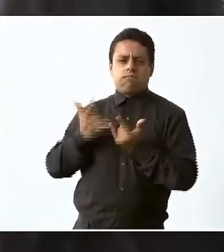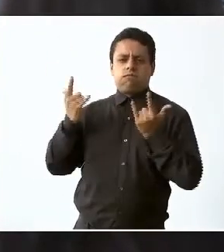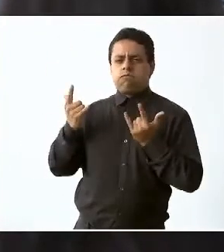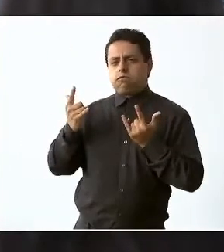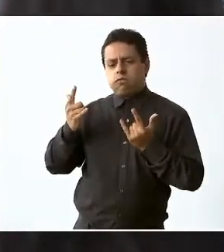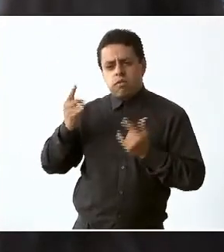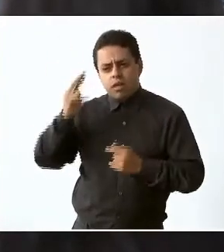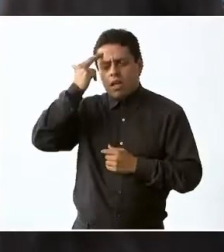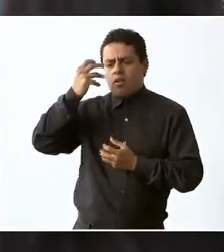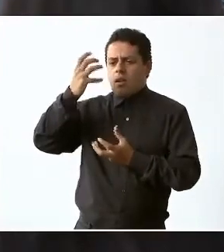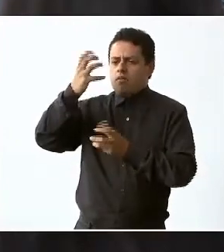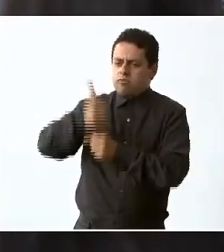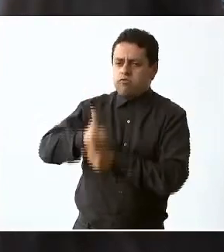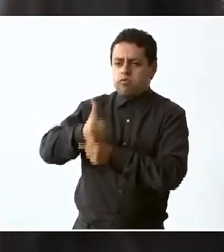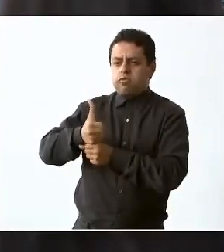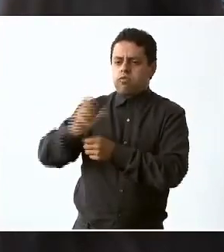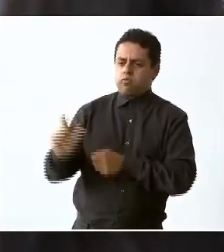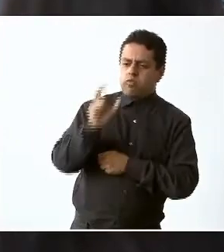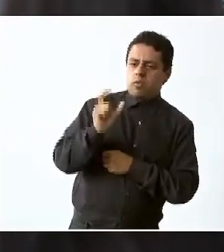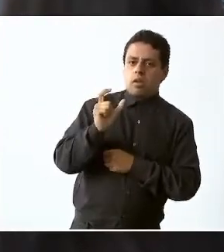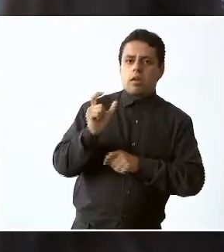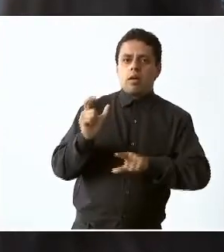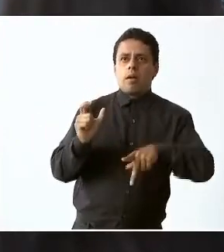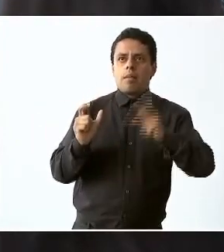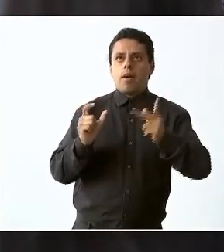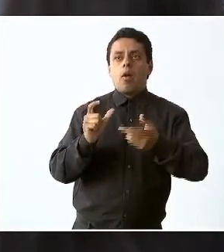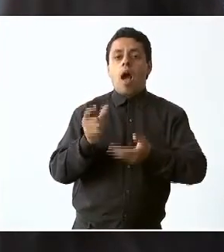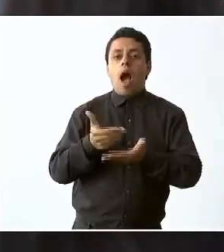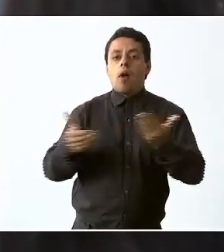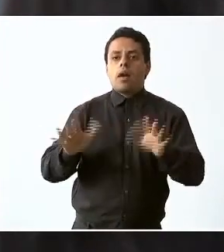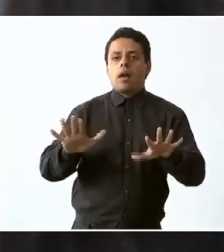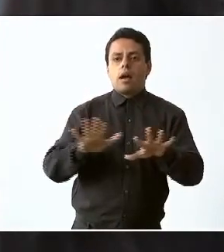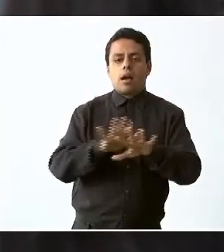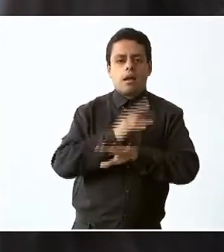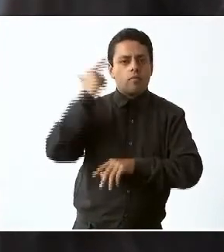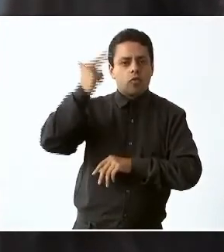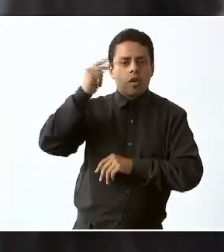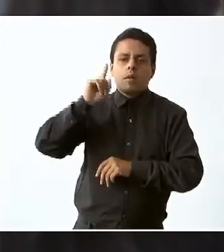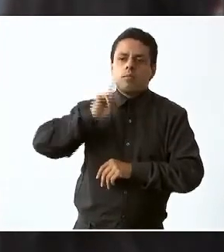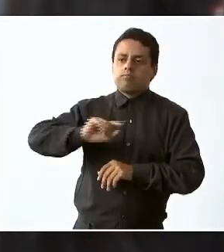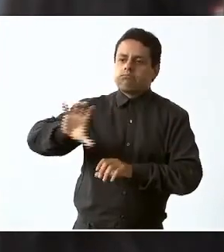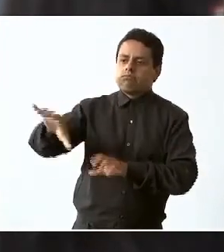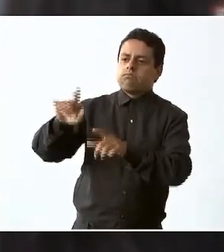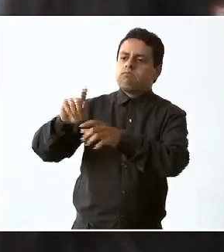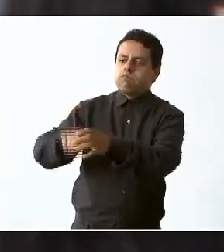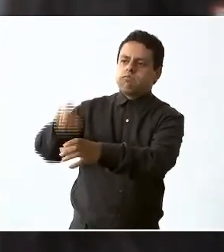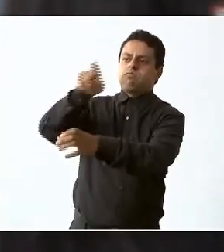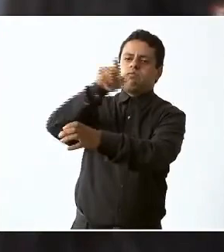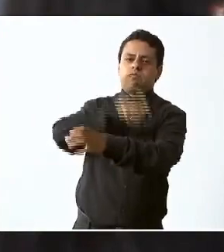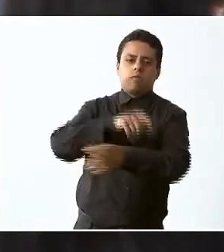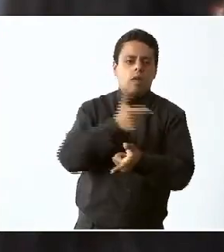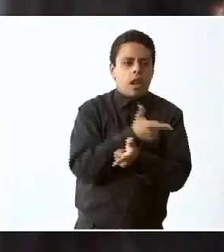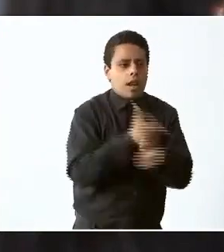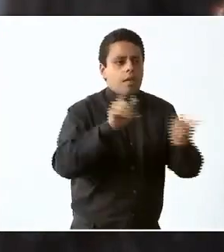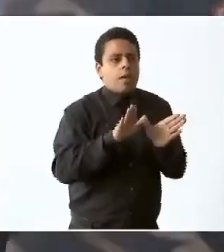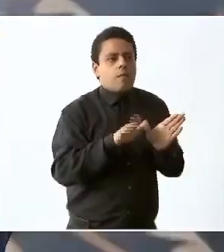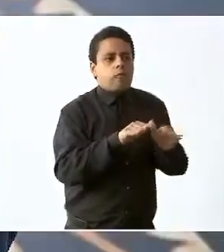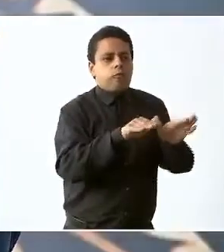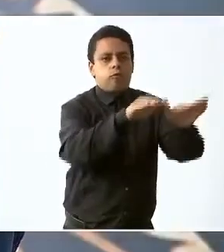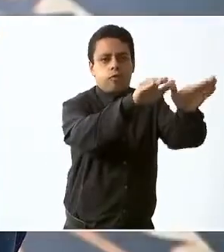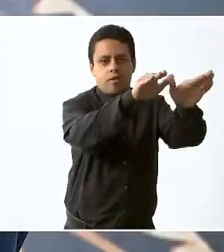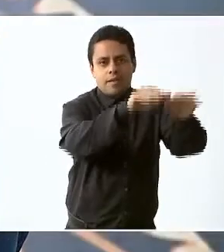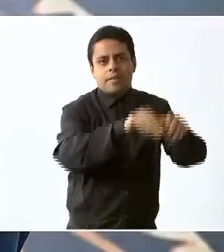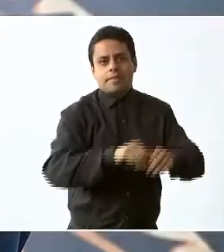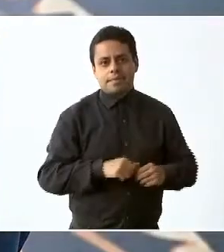encima, haberte desatado del pecho curvo de la emperatriz como del pecho de una codorniz.